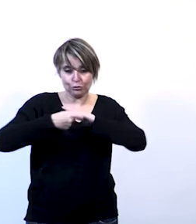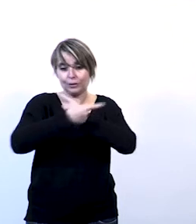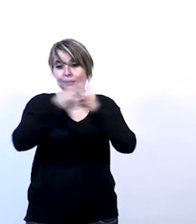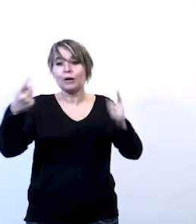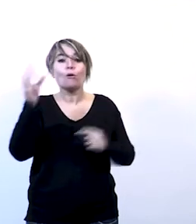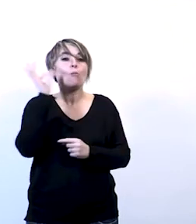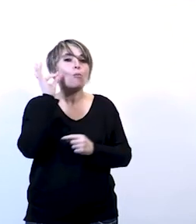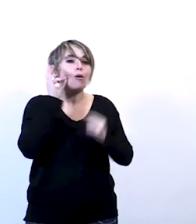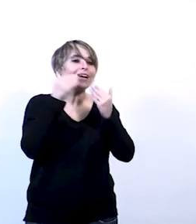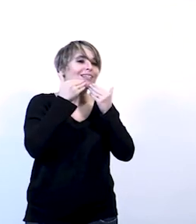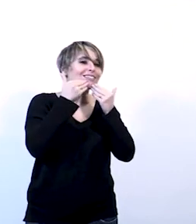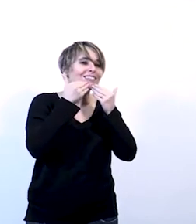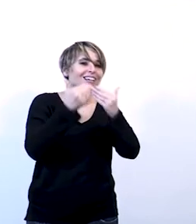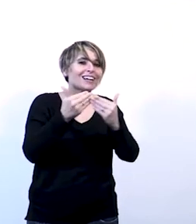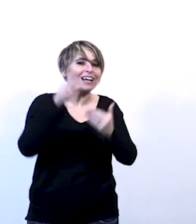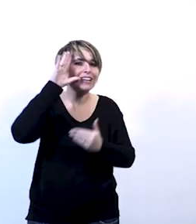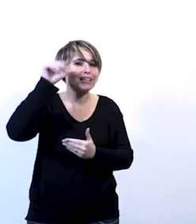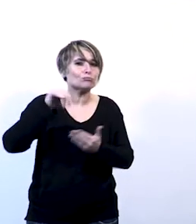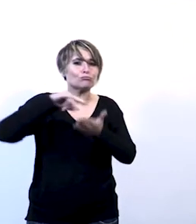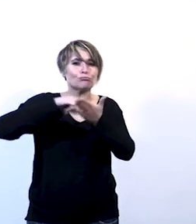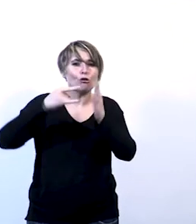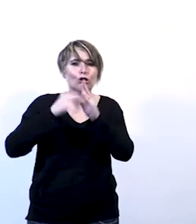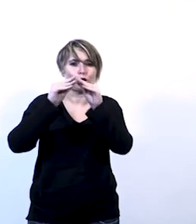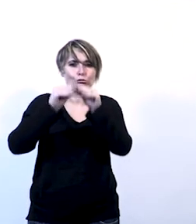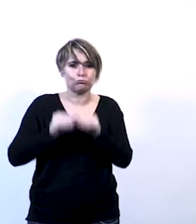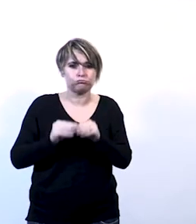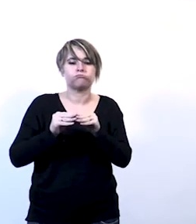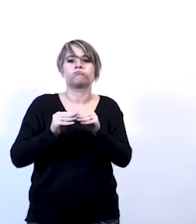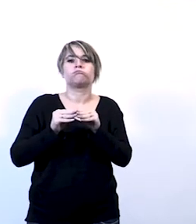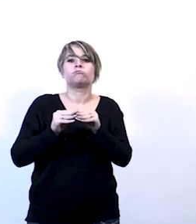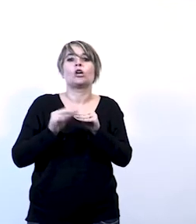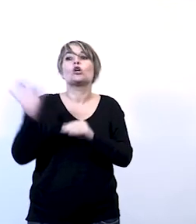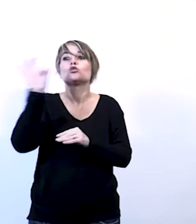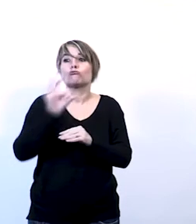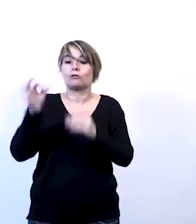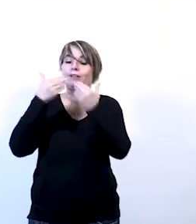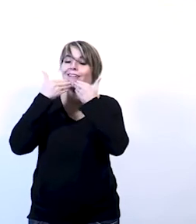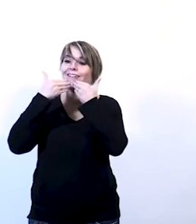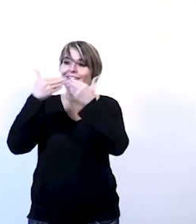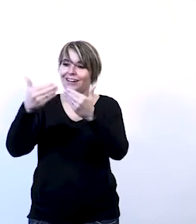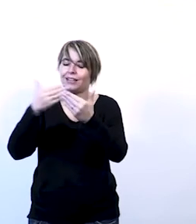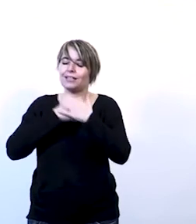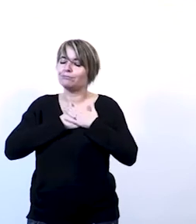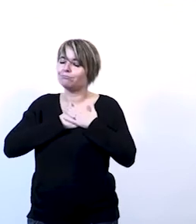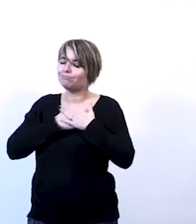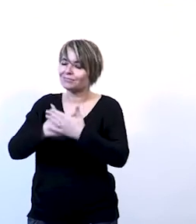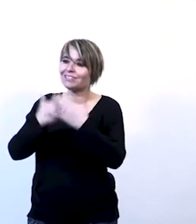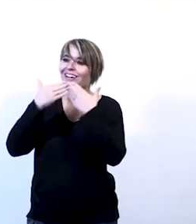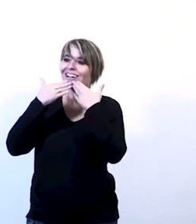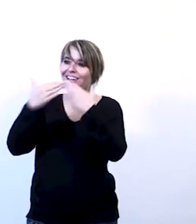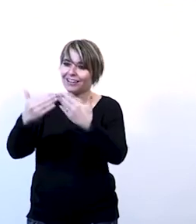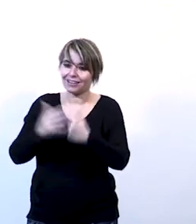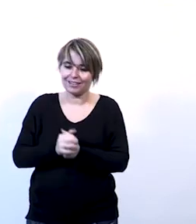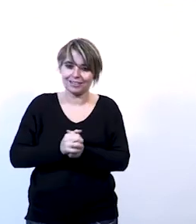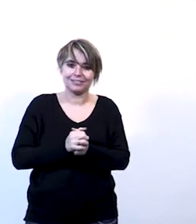las mujeres que están detrás de este proyecto. Soraida, es que ricasco, biots, biotses, yo te quiero